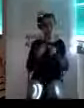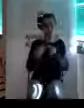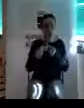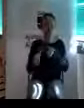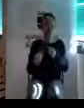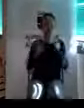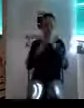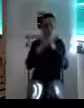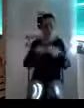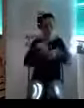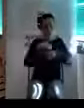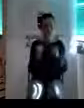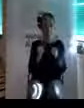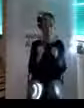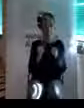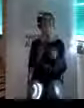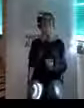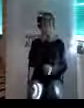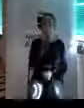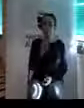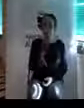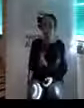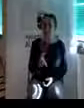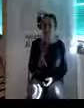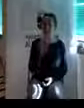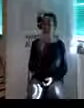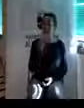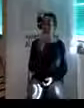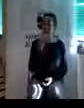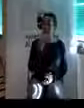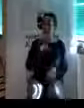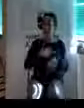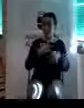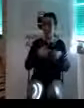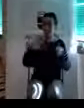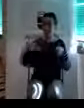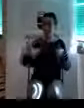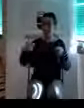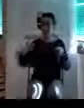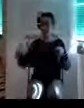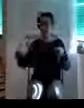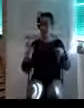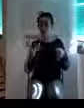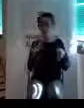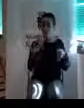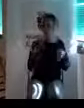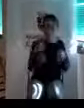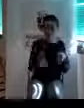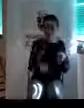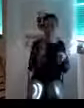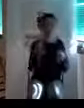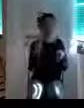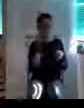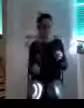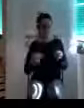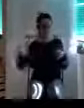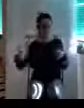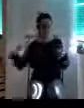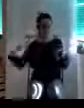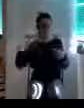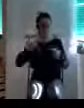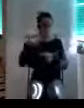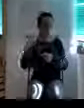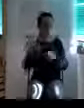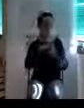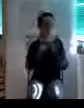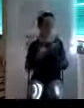domicilio bien y si se prolongan más días estos son más allá de dos o tres días y nuevas instrucciones y sabe qué